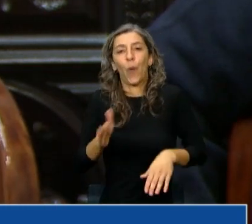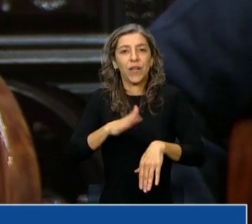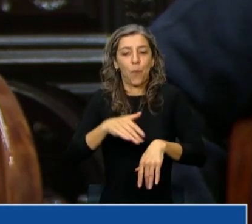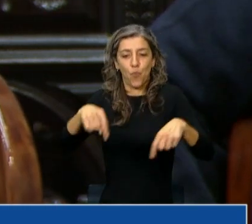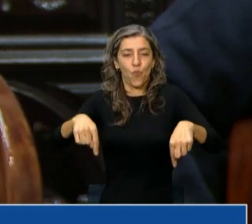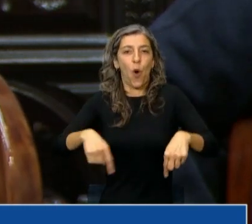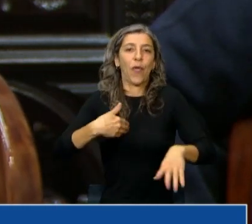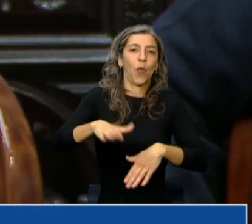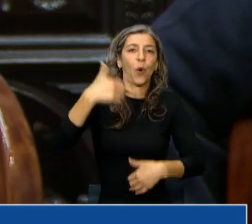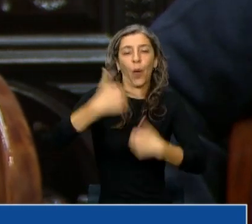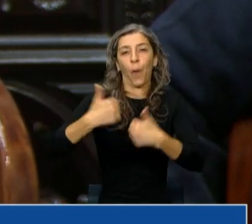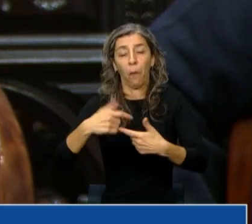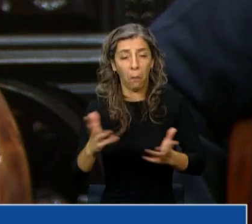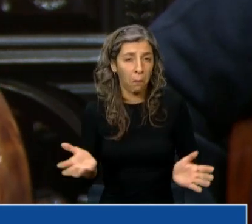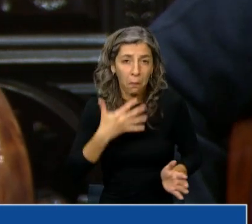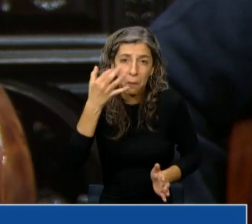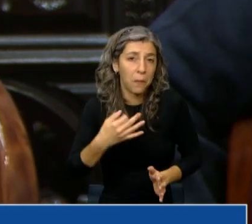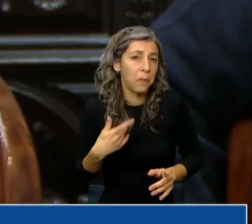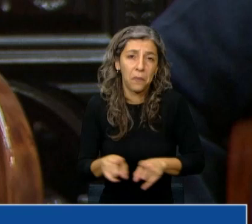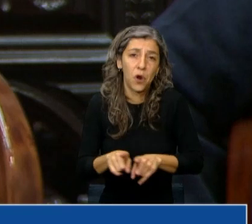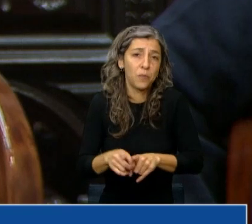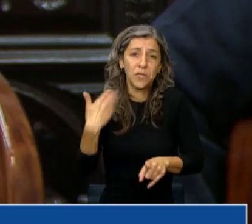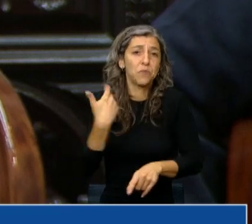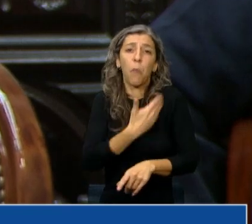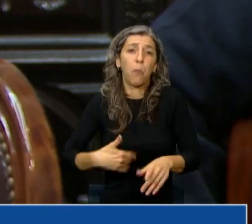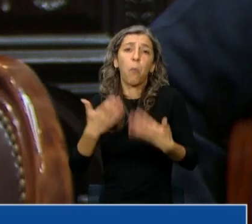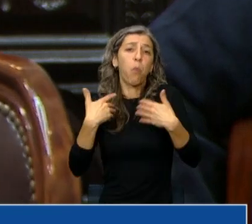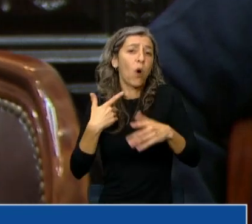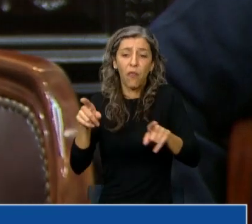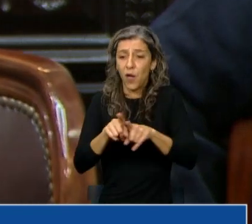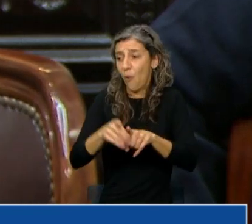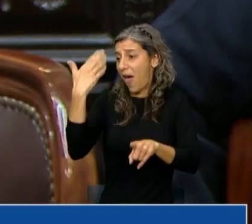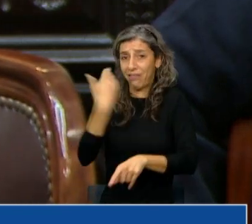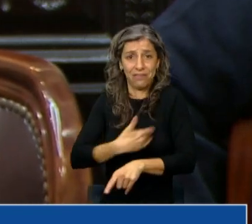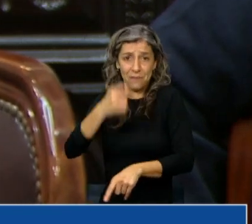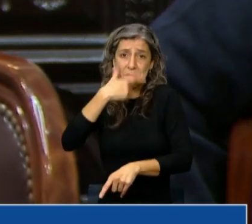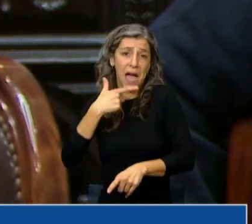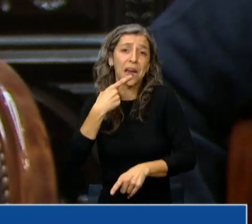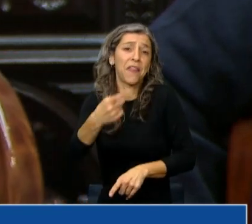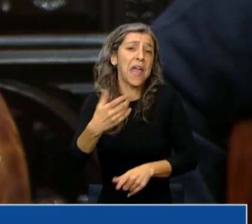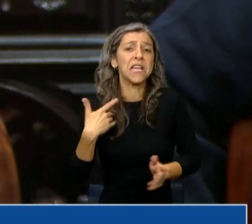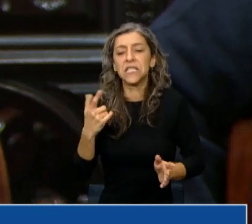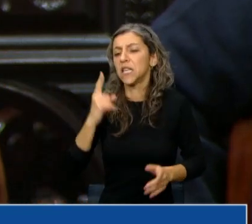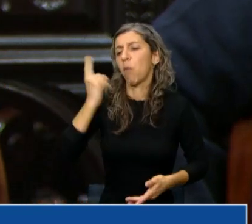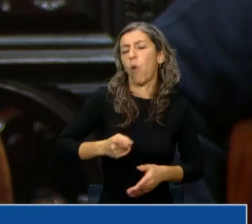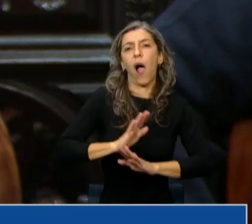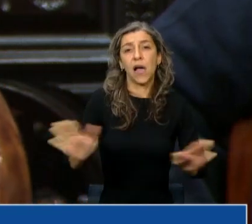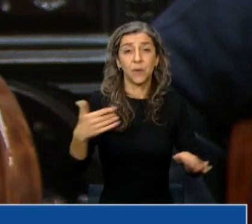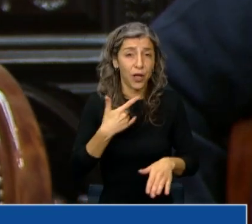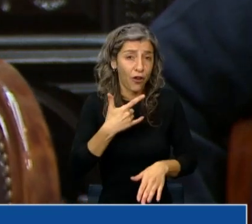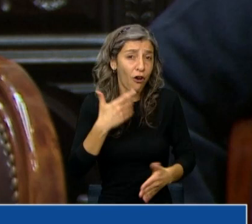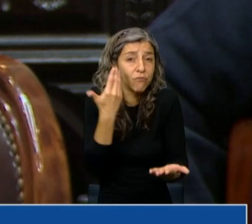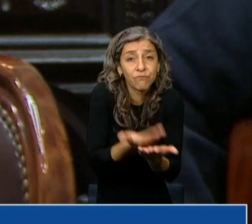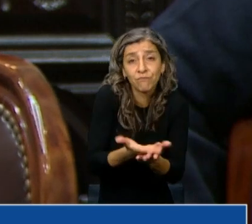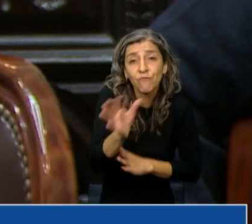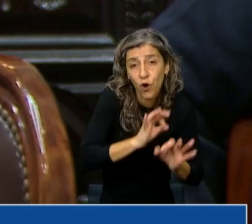por 3 meses, como sí hizo el presidente Macri después que perdió las PASO. Sin embargo, ha enviado un proyecto de ley para que sea tratado y la resolución